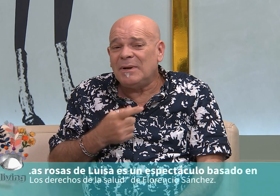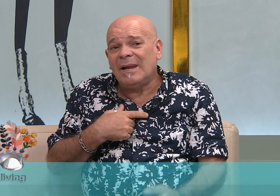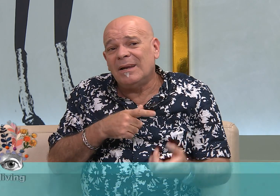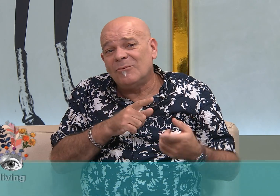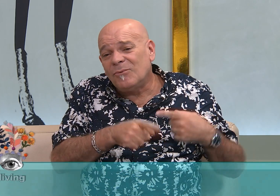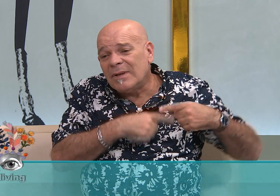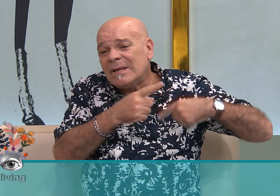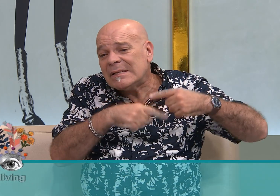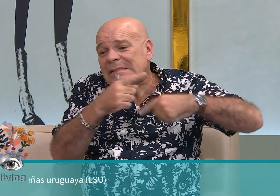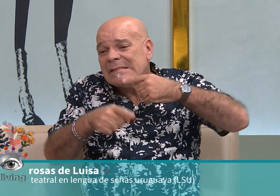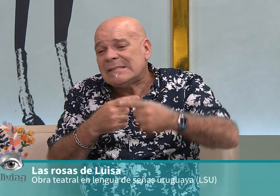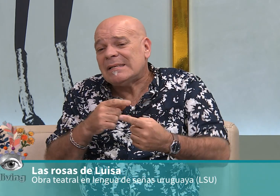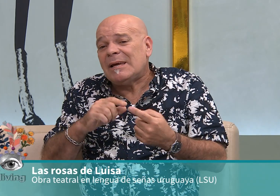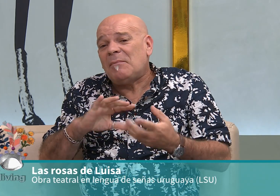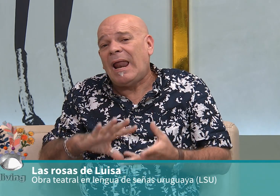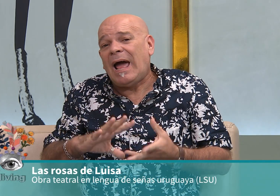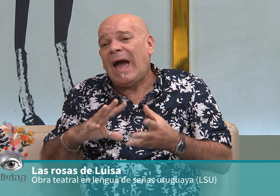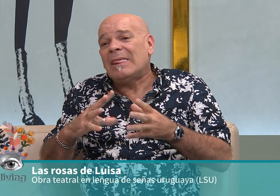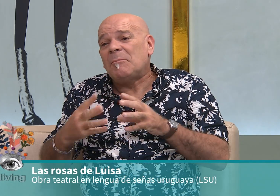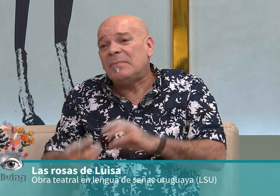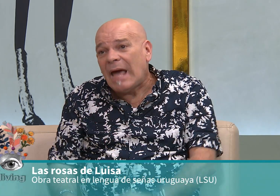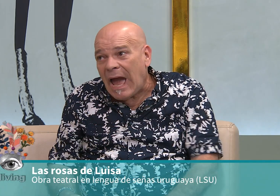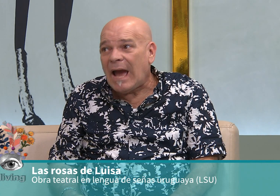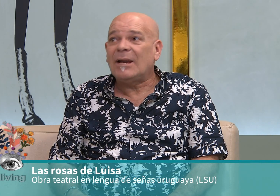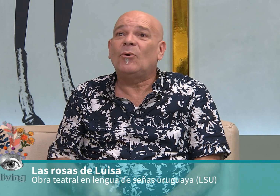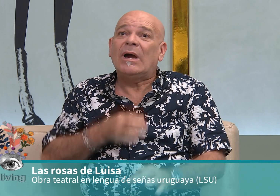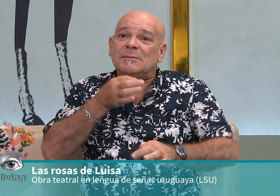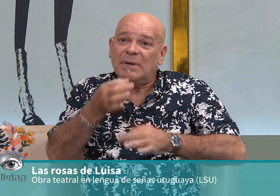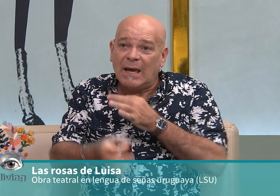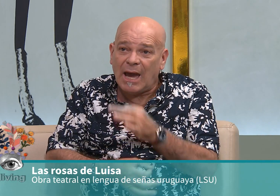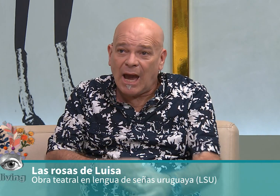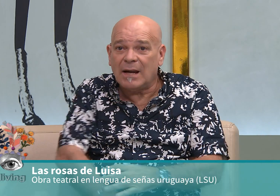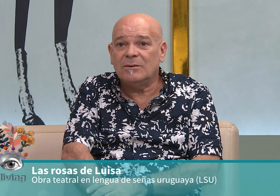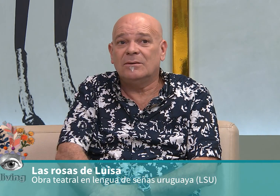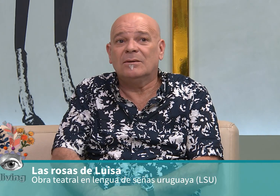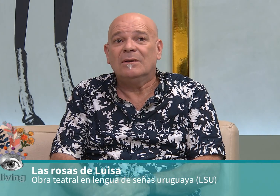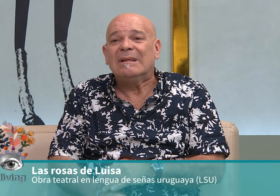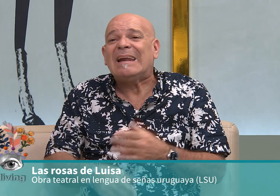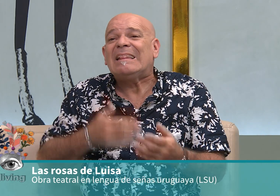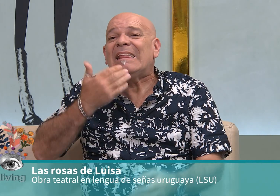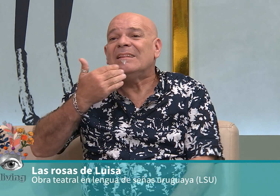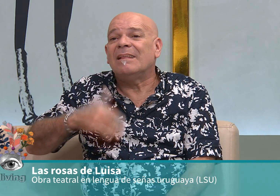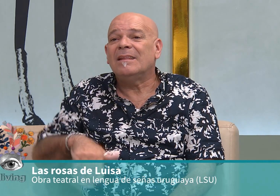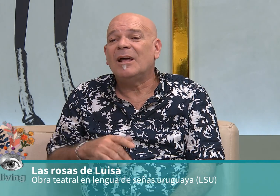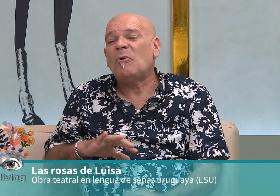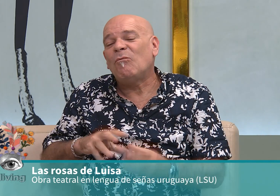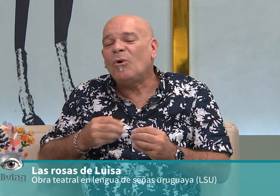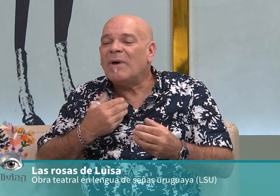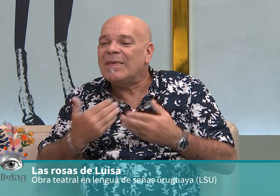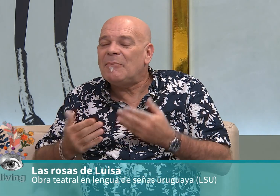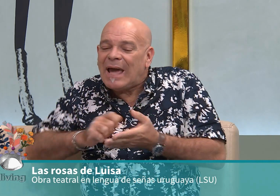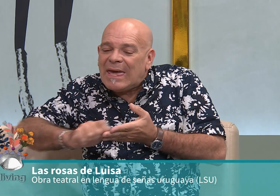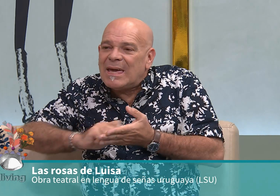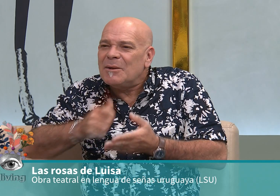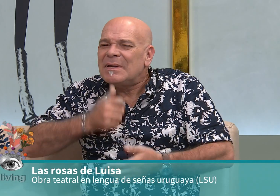y explicábamos. Y durante mucho tiempo, para adaptarlo, para explicarlo con Gabriel,